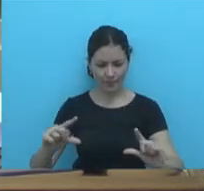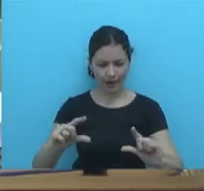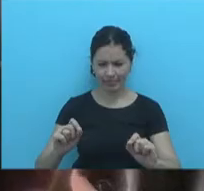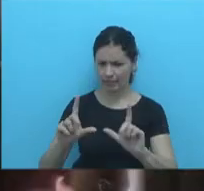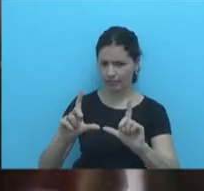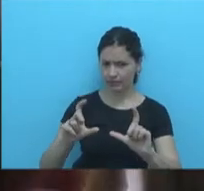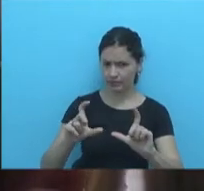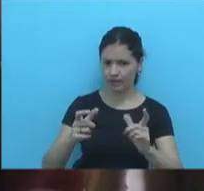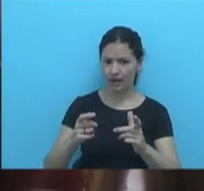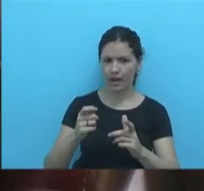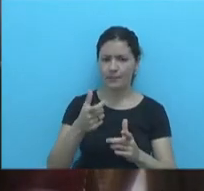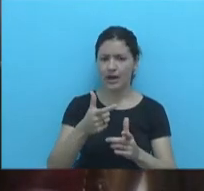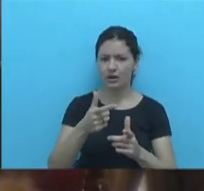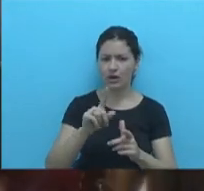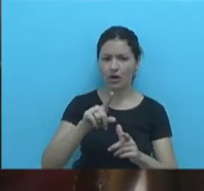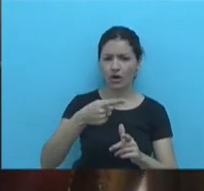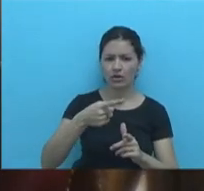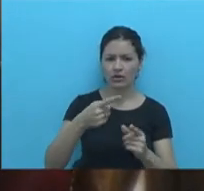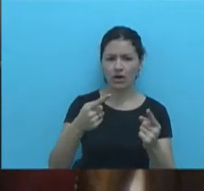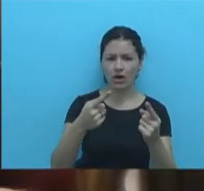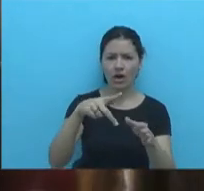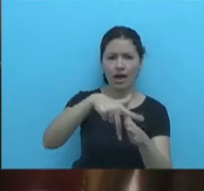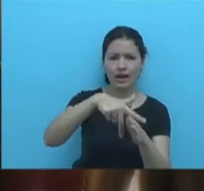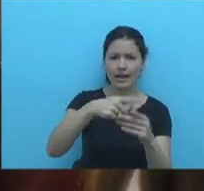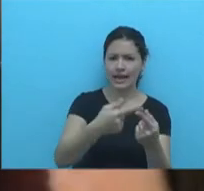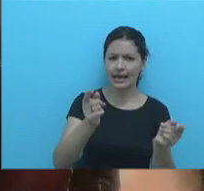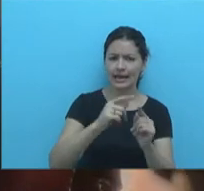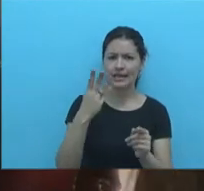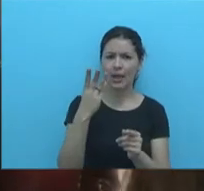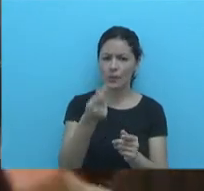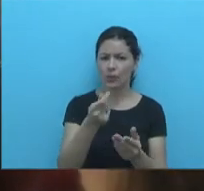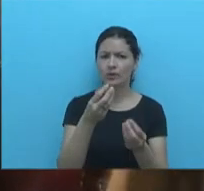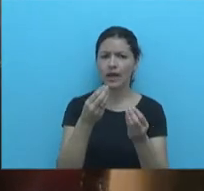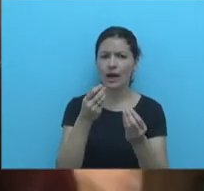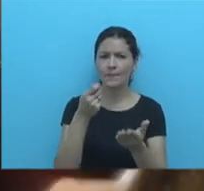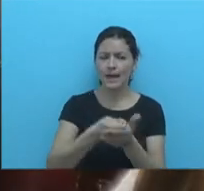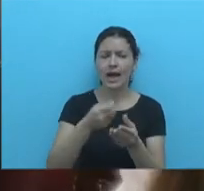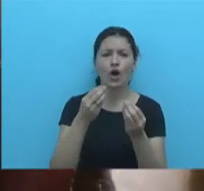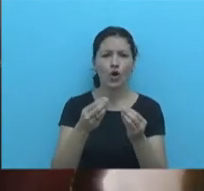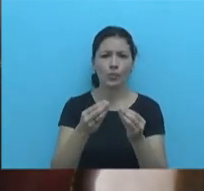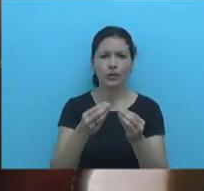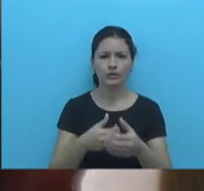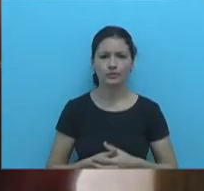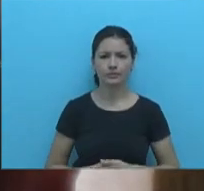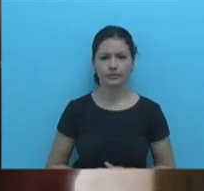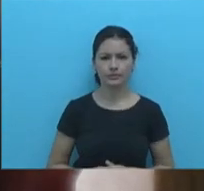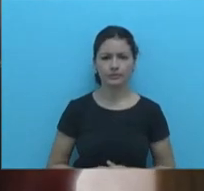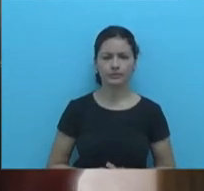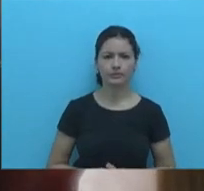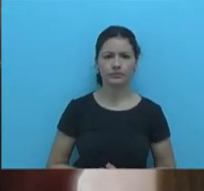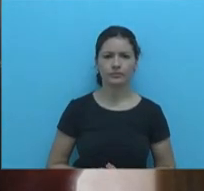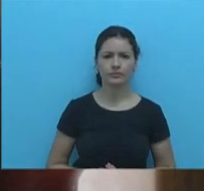para uno que lleva carreta con un caballo, ¿cómo haces? ¿Y cómo se supone que lo van a pagar? Porque si no tienen recursos y